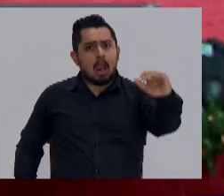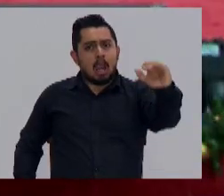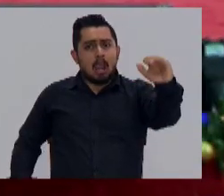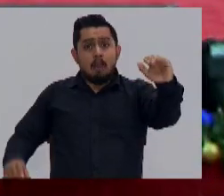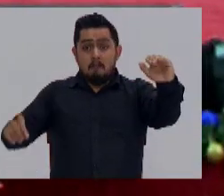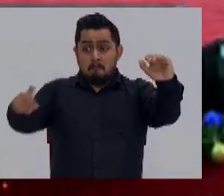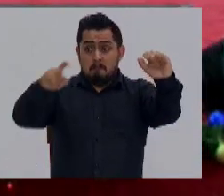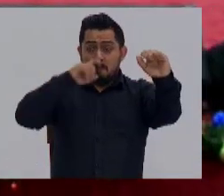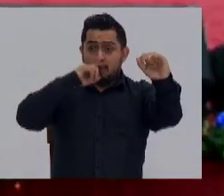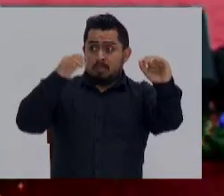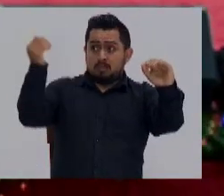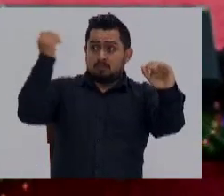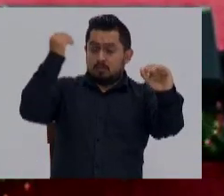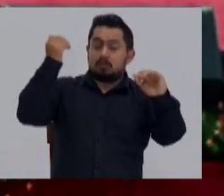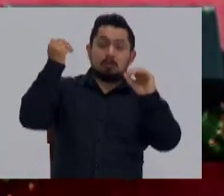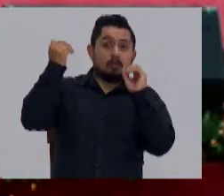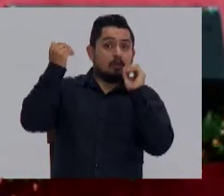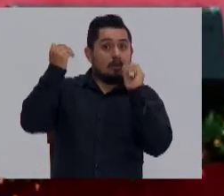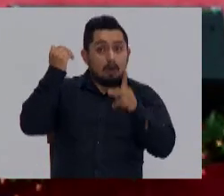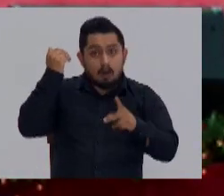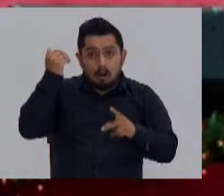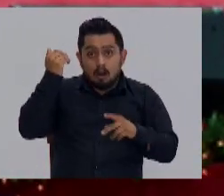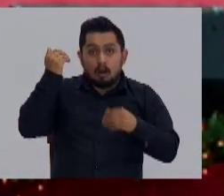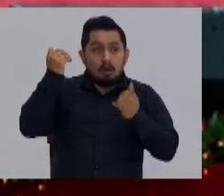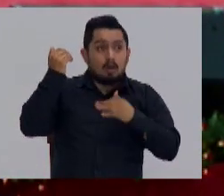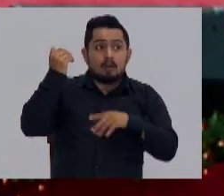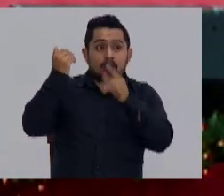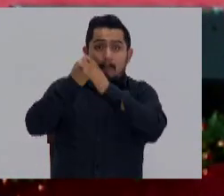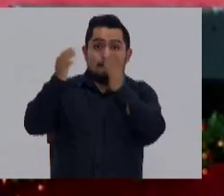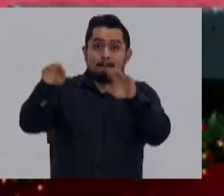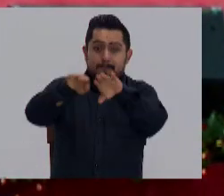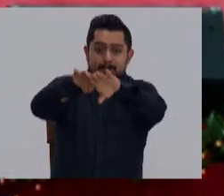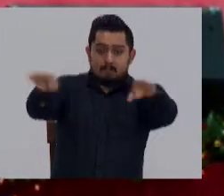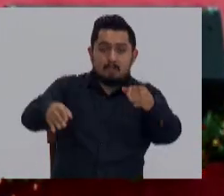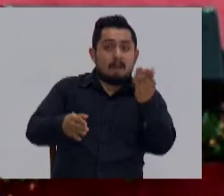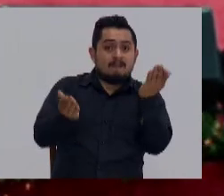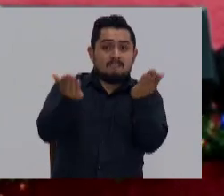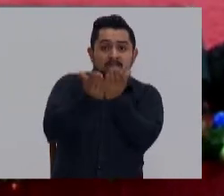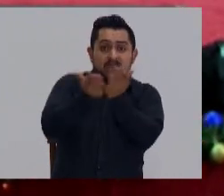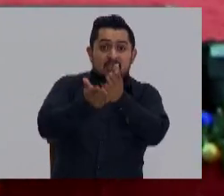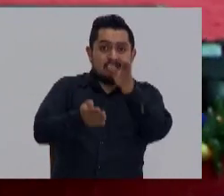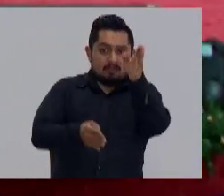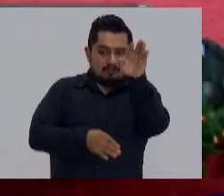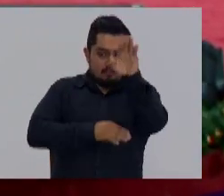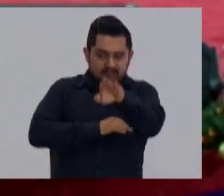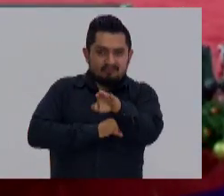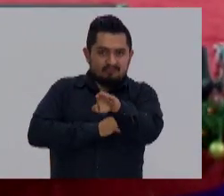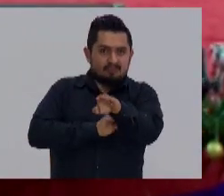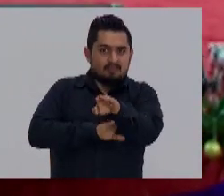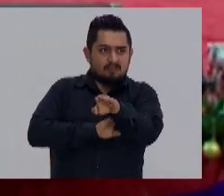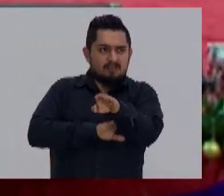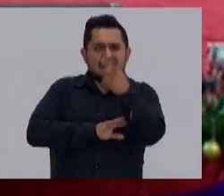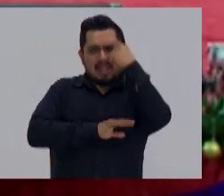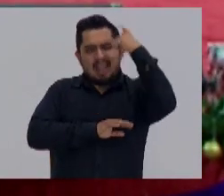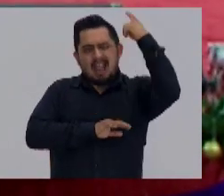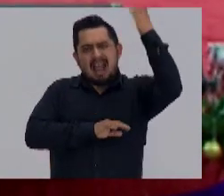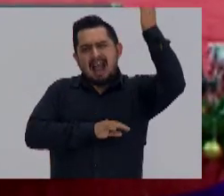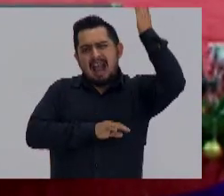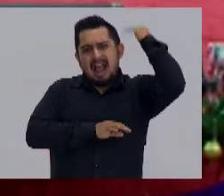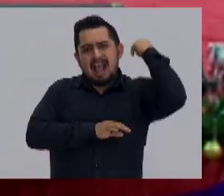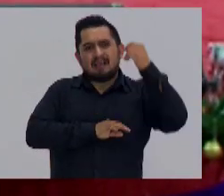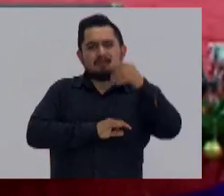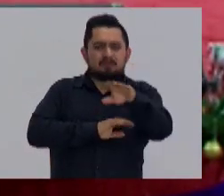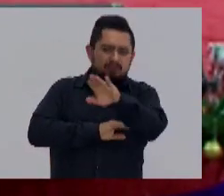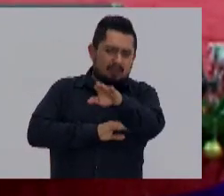más enseñanza. Esa Biblia, creo yo, que está en su escritorio ahorita, donde él vivía. Un día esto me acordé porque estaban hablando del convento